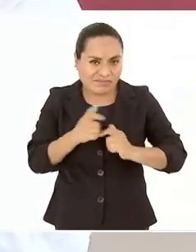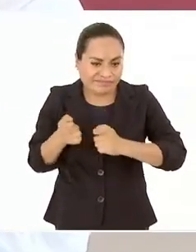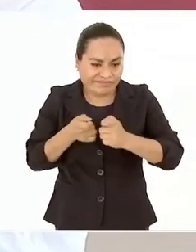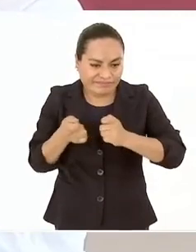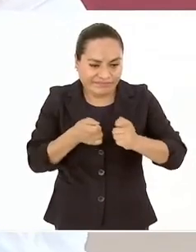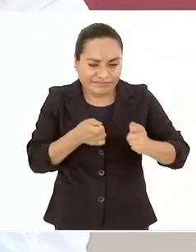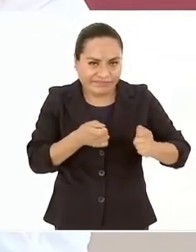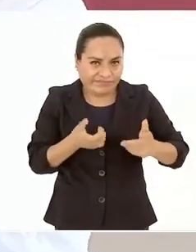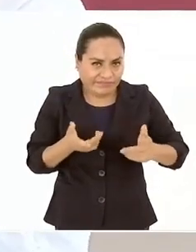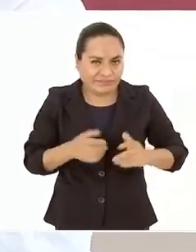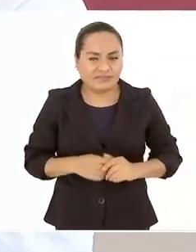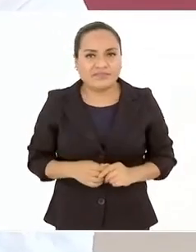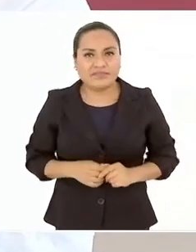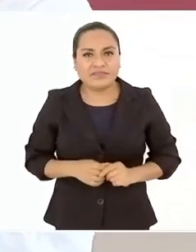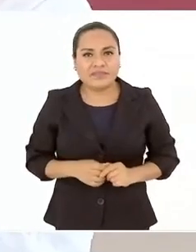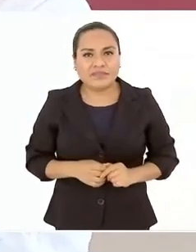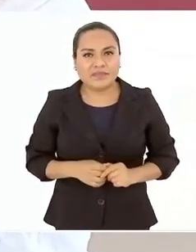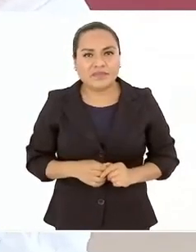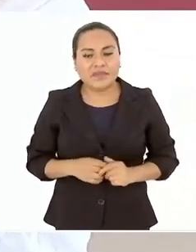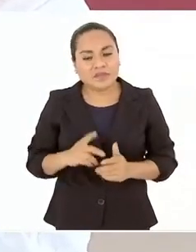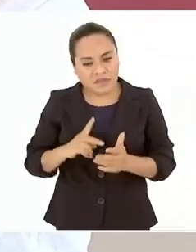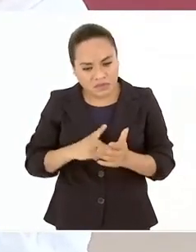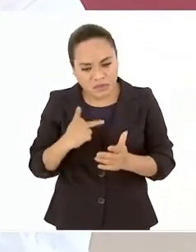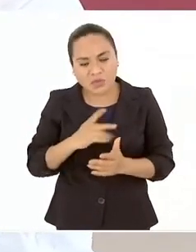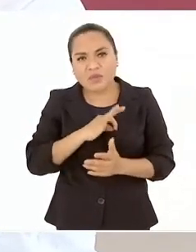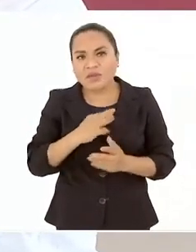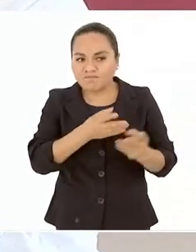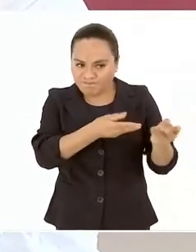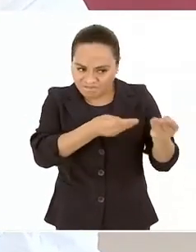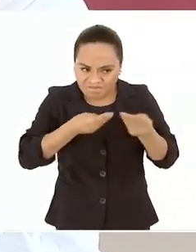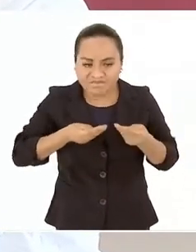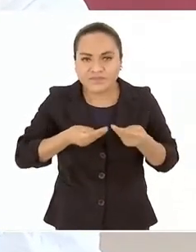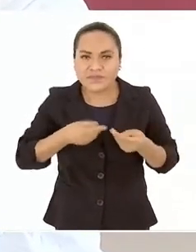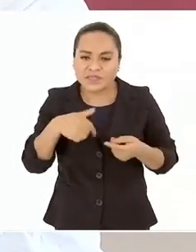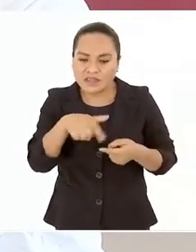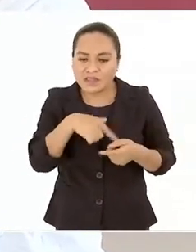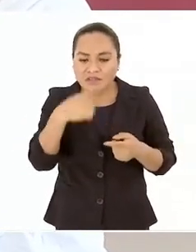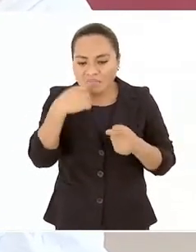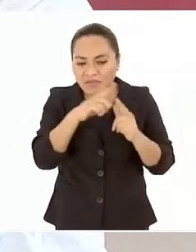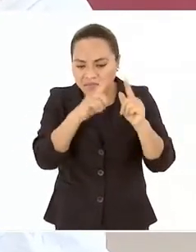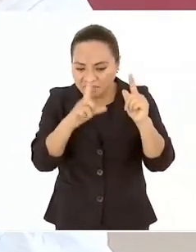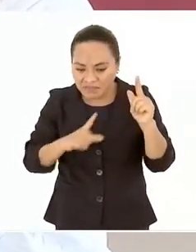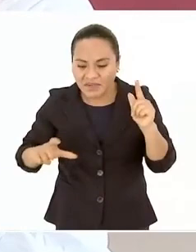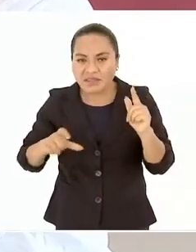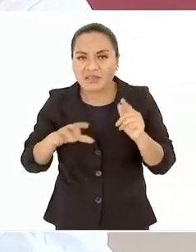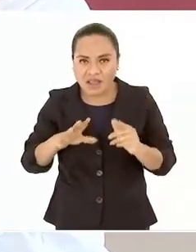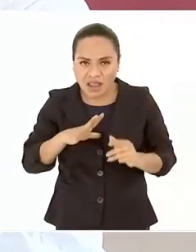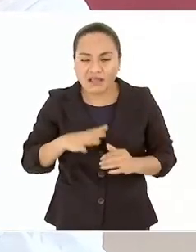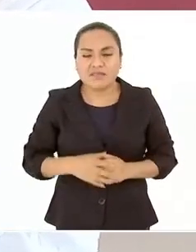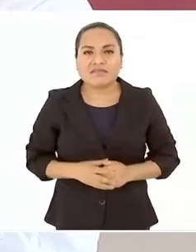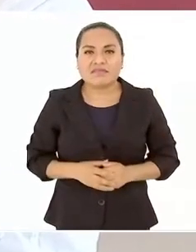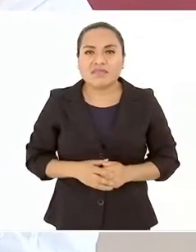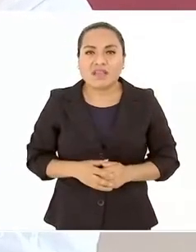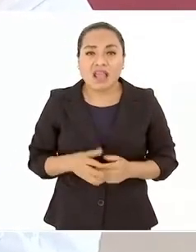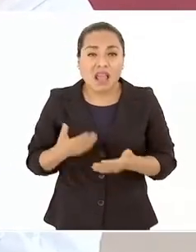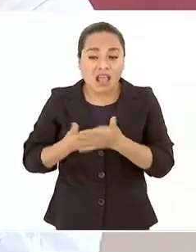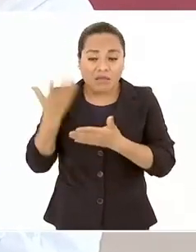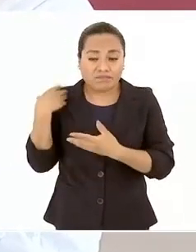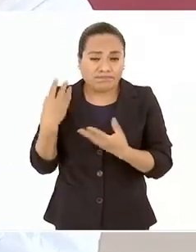volvió a entregar todo. Pero como había